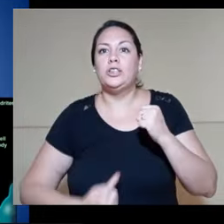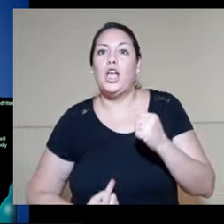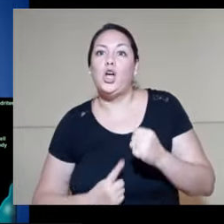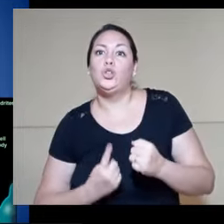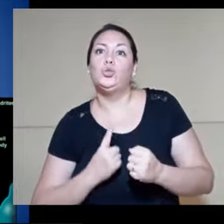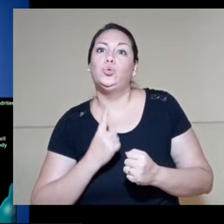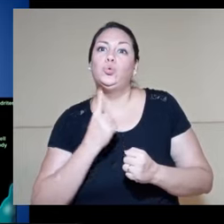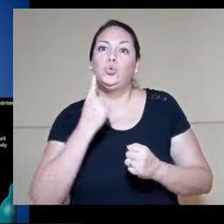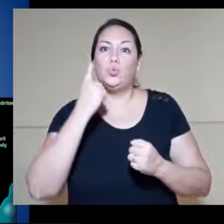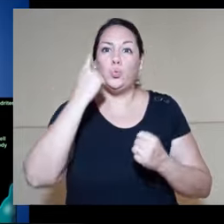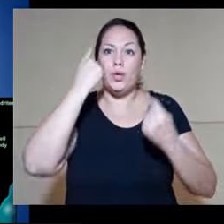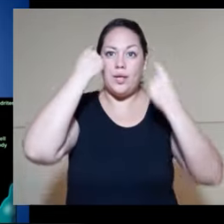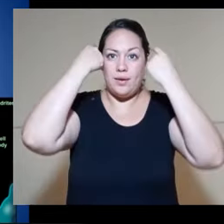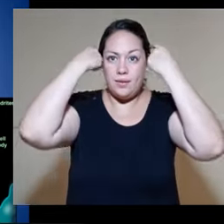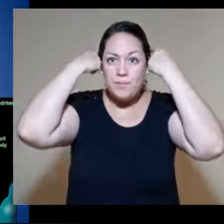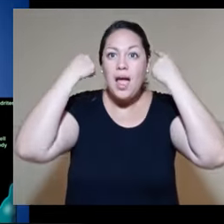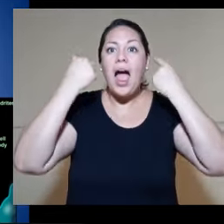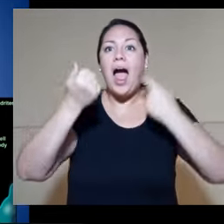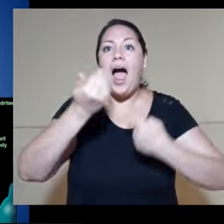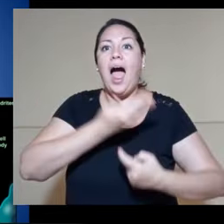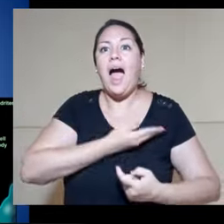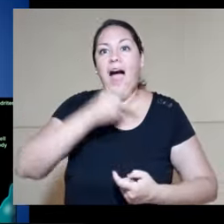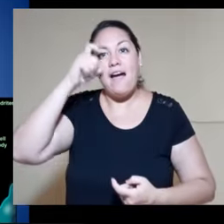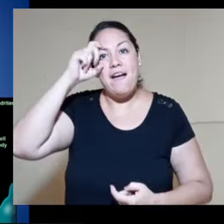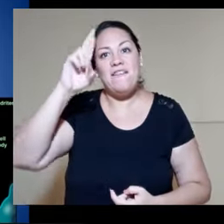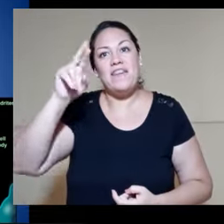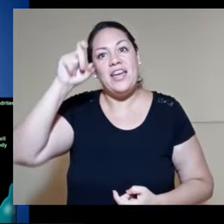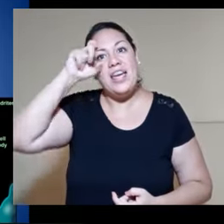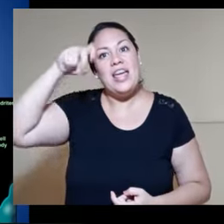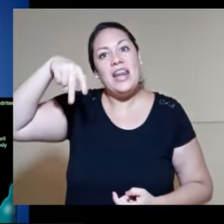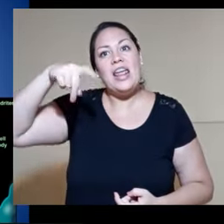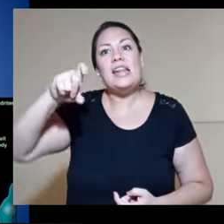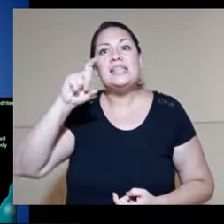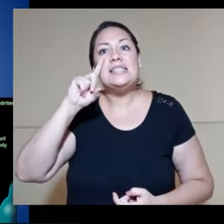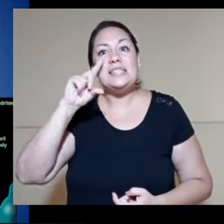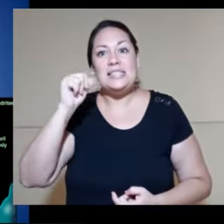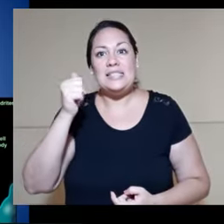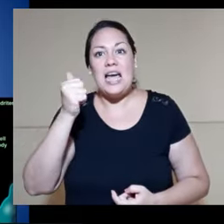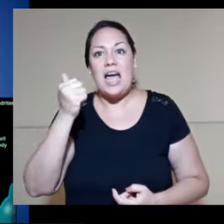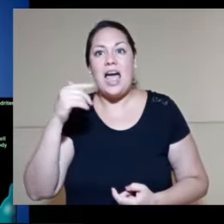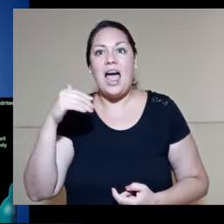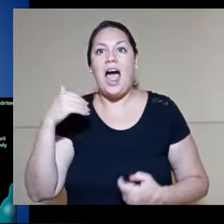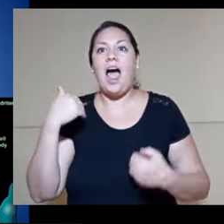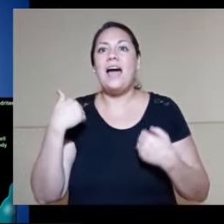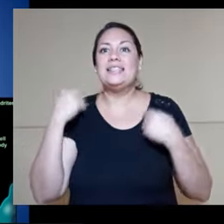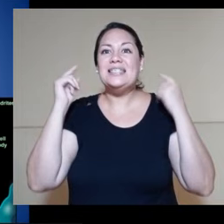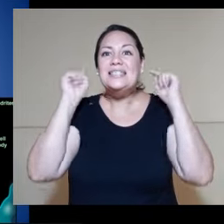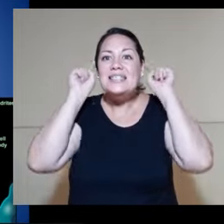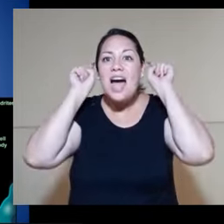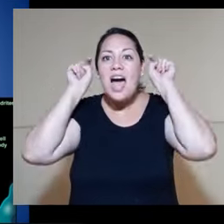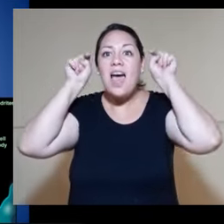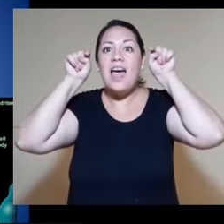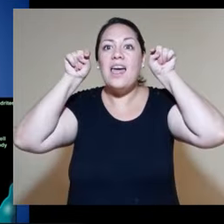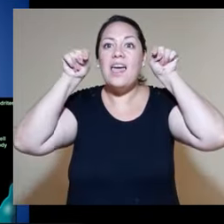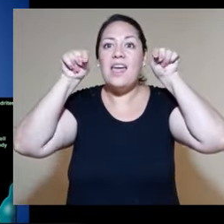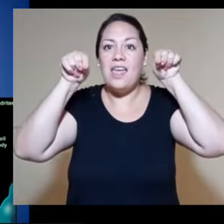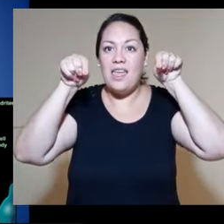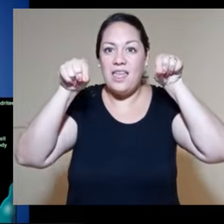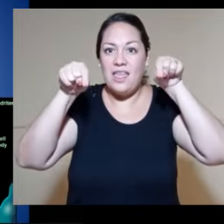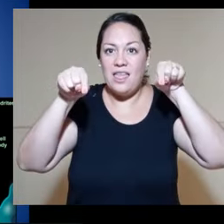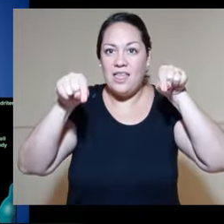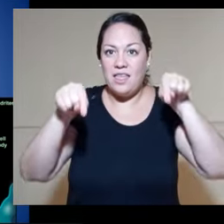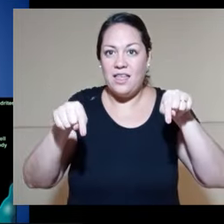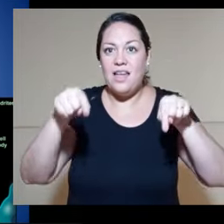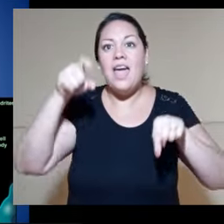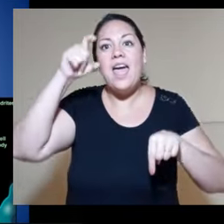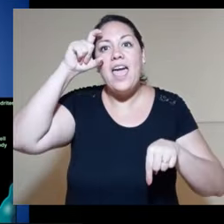entraba al sistema nervioso, ¿no es cierto?, era lo que nosotros llamábamos aferencia. Y la información que salía